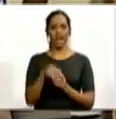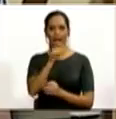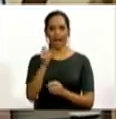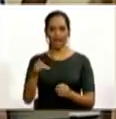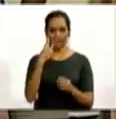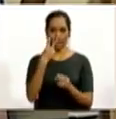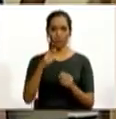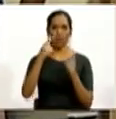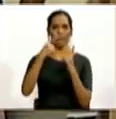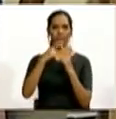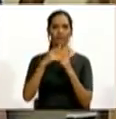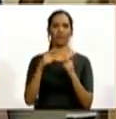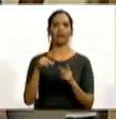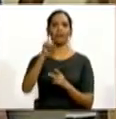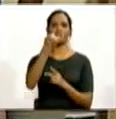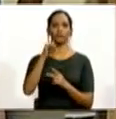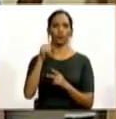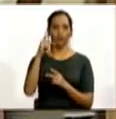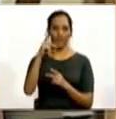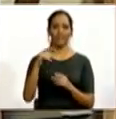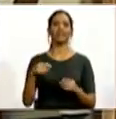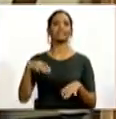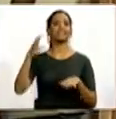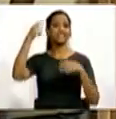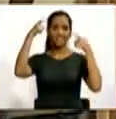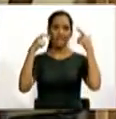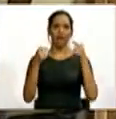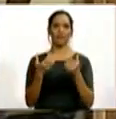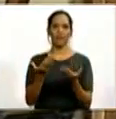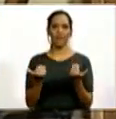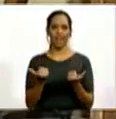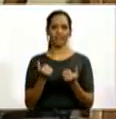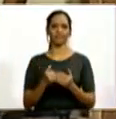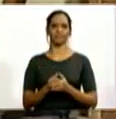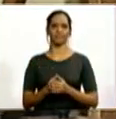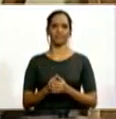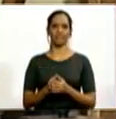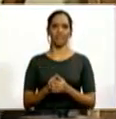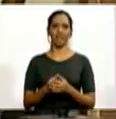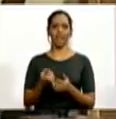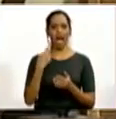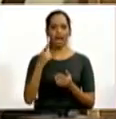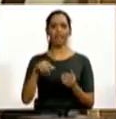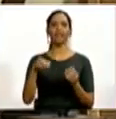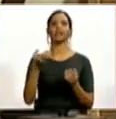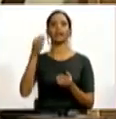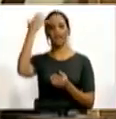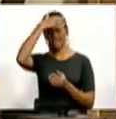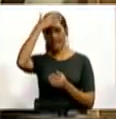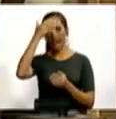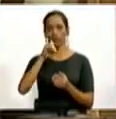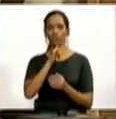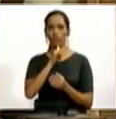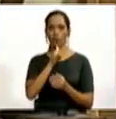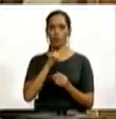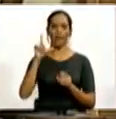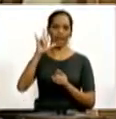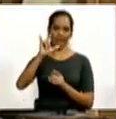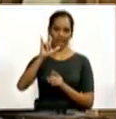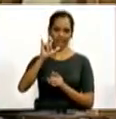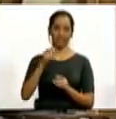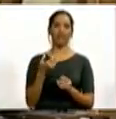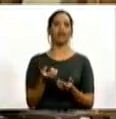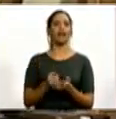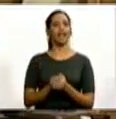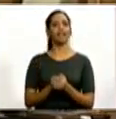Venezolana de Televisión, Zurda Conducta. Chávez, ven, por aquí por Chávez, mi cuenta aquí está, Ricardo Informa, por favor, en Instagram, en Twitter, háganle una